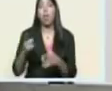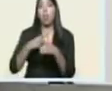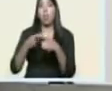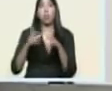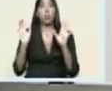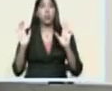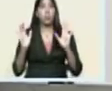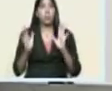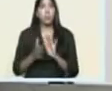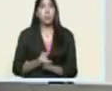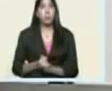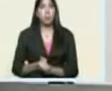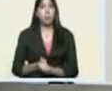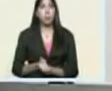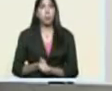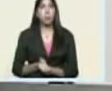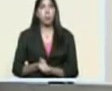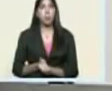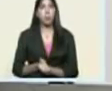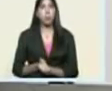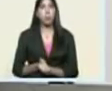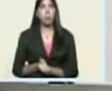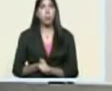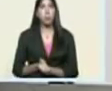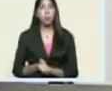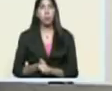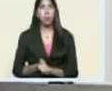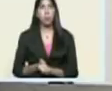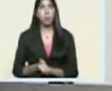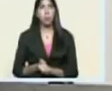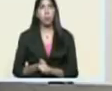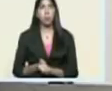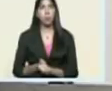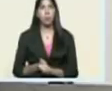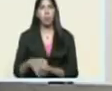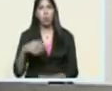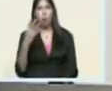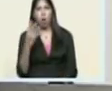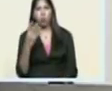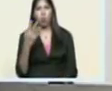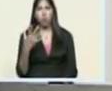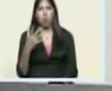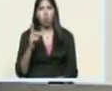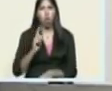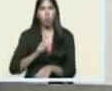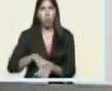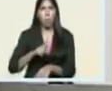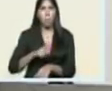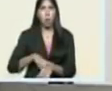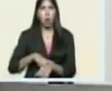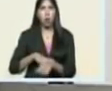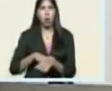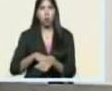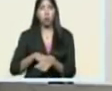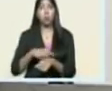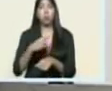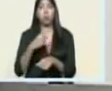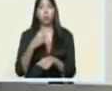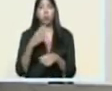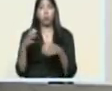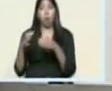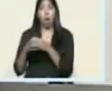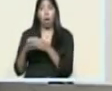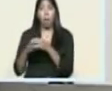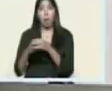Entonces, de repente, cuando van por el cuarto, quinto inning, un equipo, los Dodgers de Los